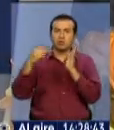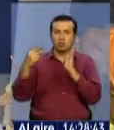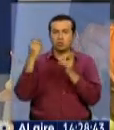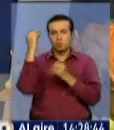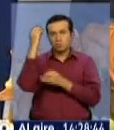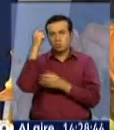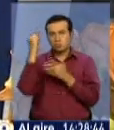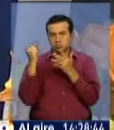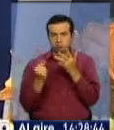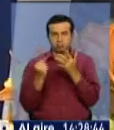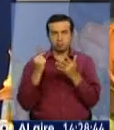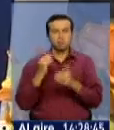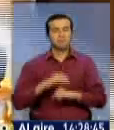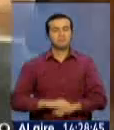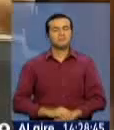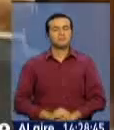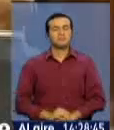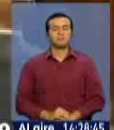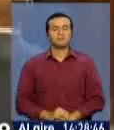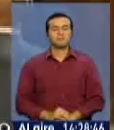información.